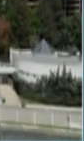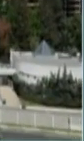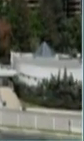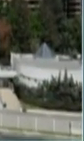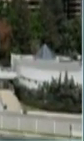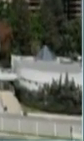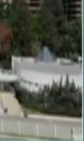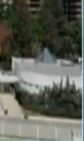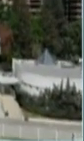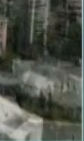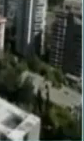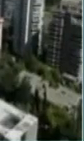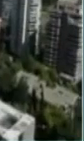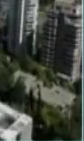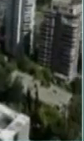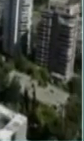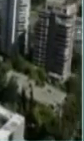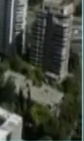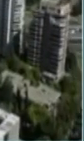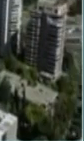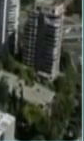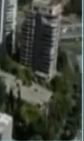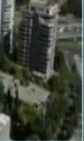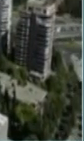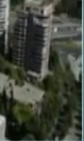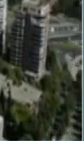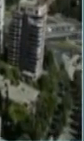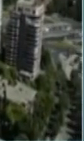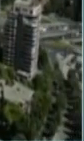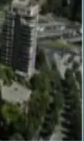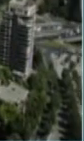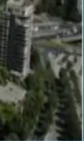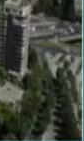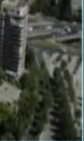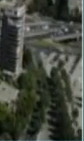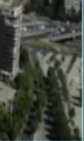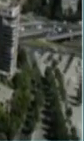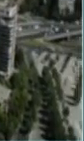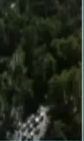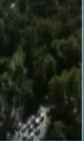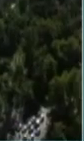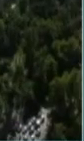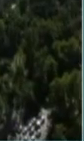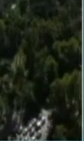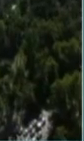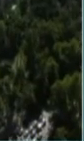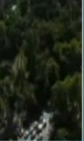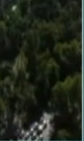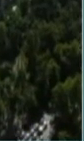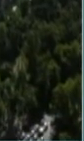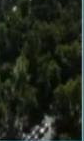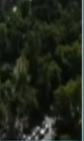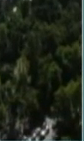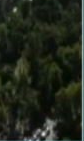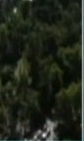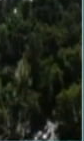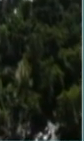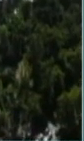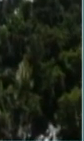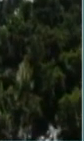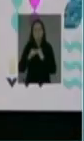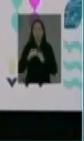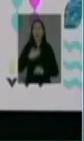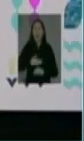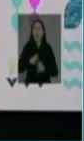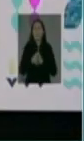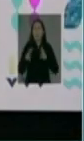importante y significativa. El tema de la AFP estatal que proponen es el único que a mí me gusta y que comparto, no sé si otros expertos también, pero es la